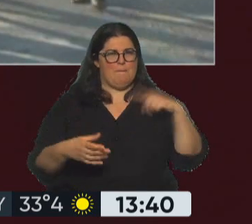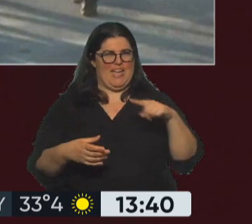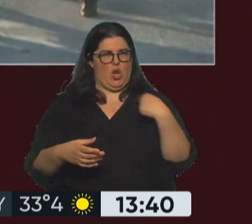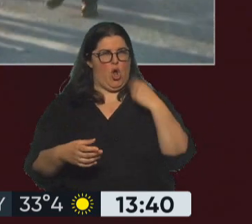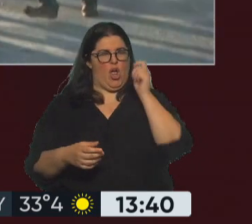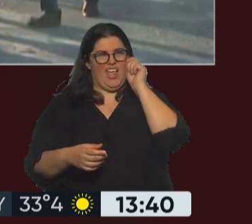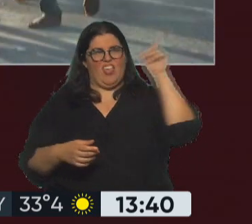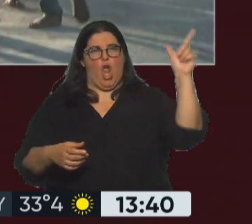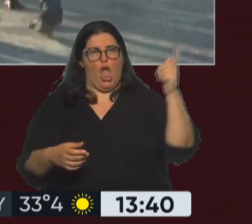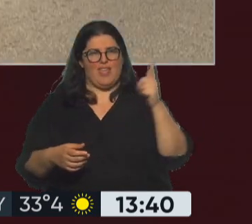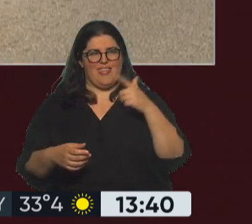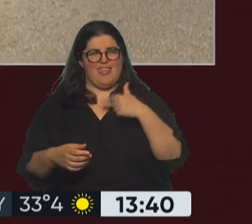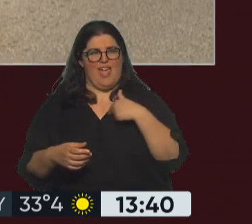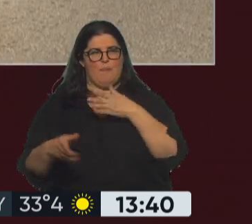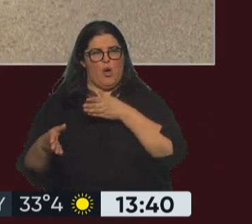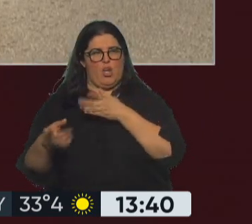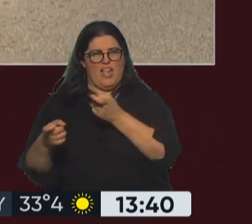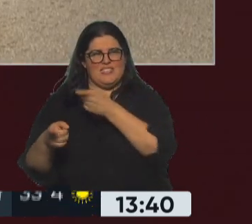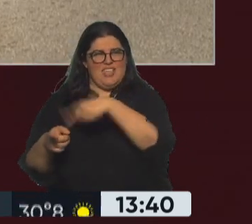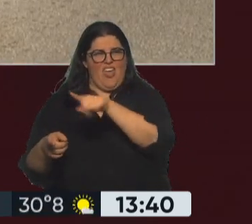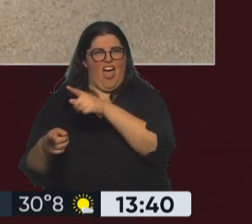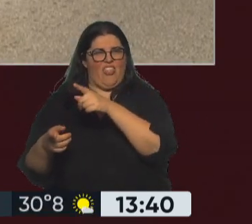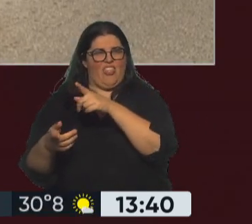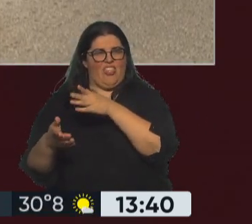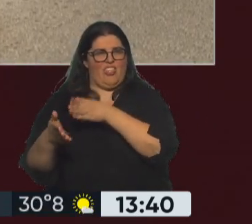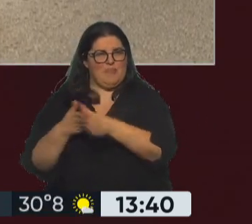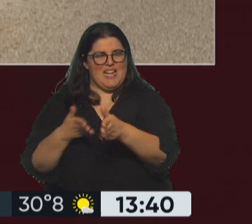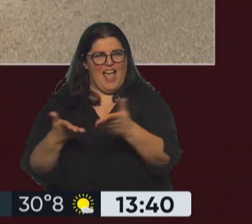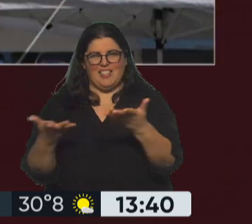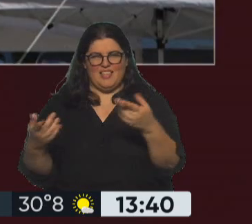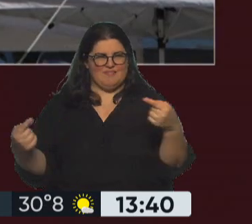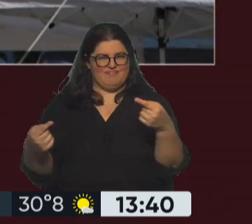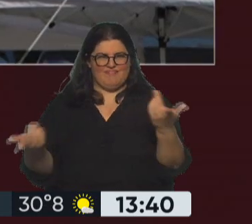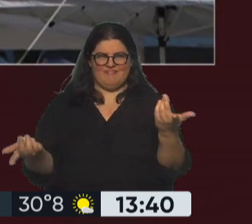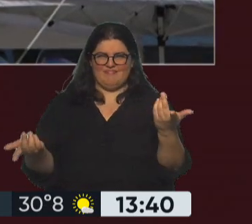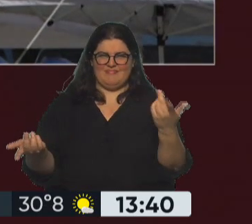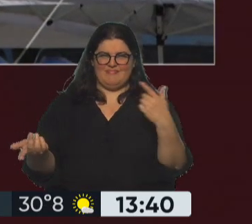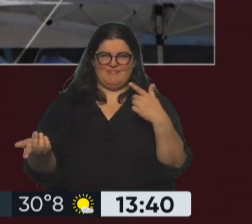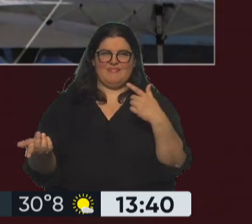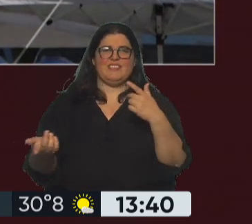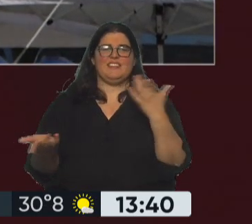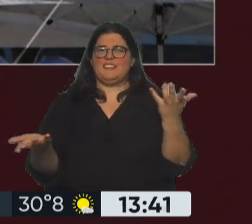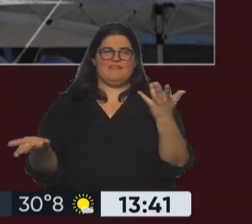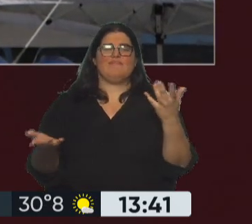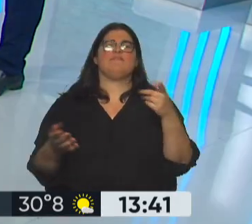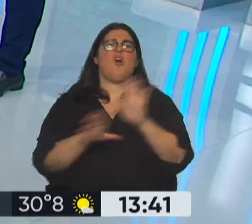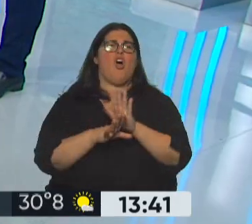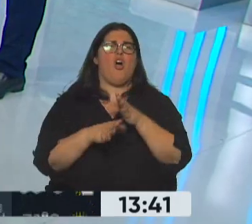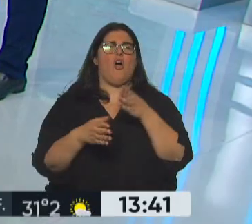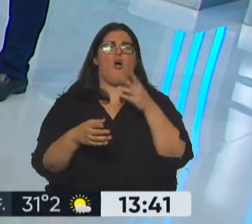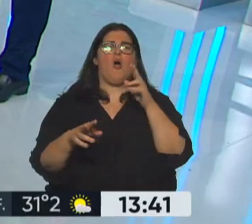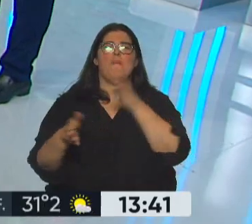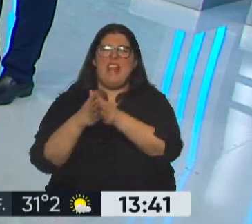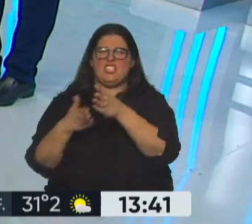ideológica frente a esa necesidad de población es, bueno, estimular la natalidad y recortar o restringir los